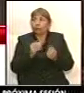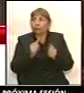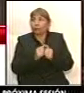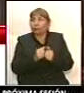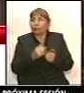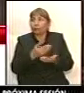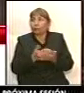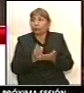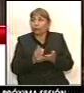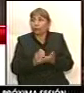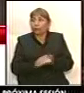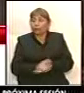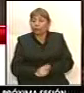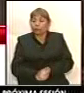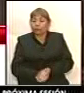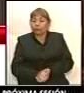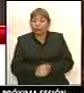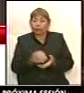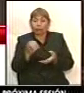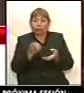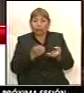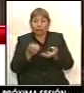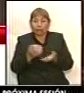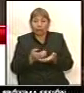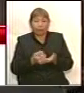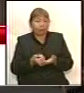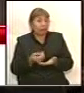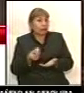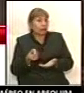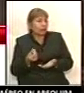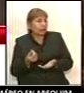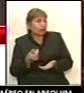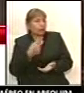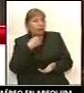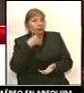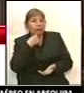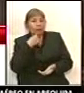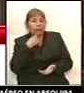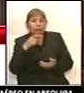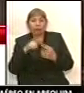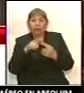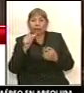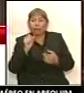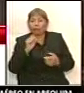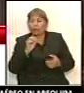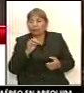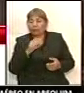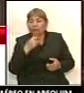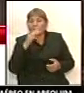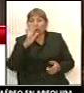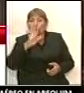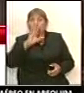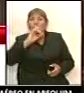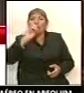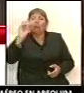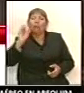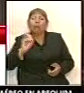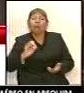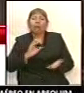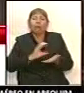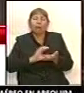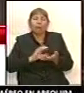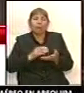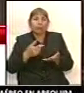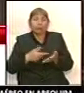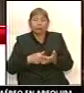de la Comisión Principal de Economía. En esa disposición se aprecia que existe una tasa del 5% para los créditos cuyo monto